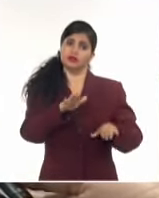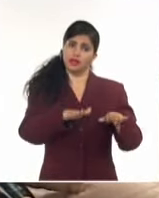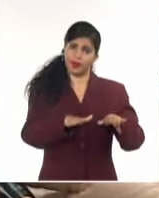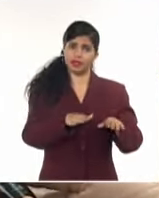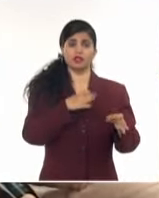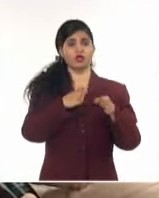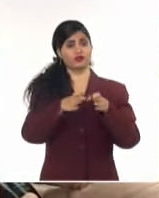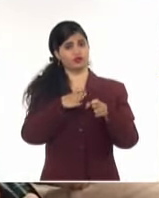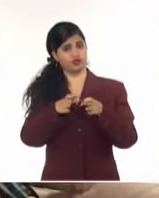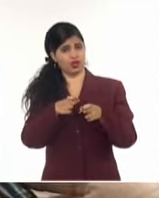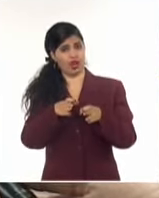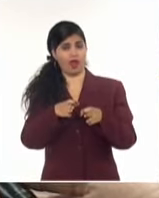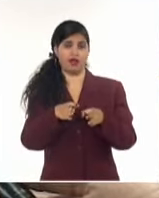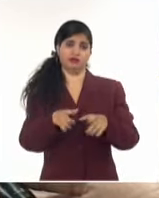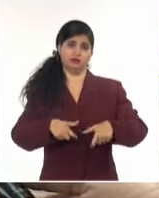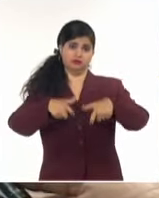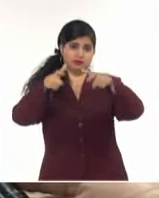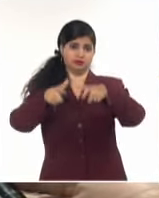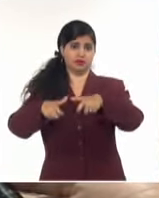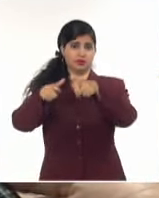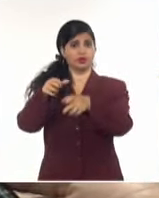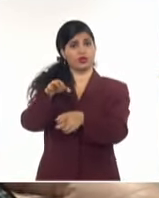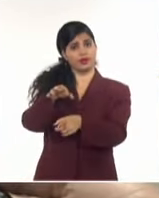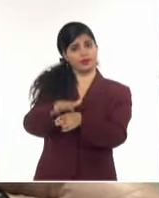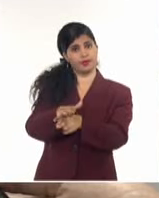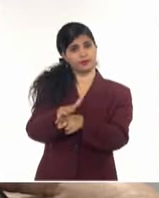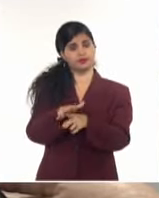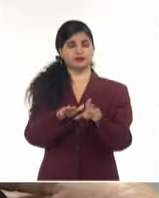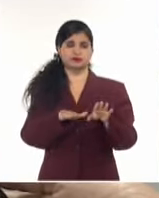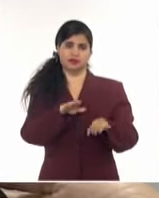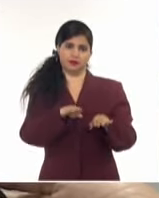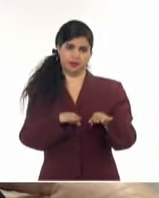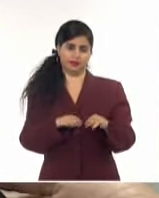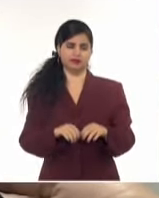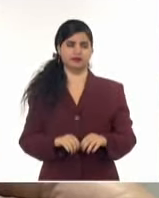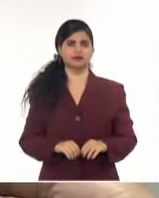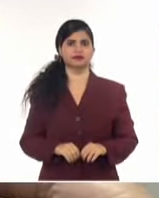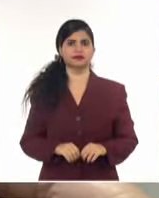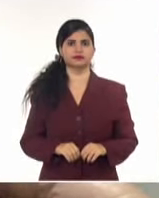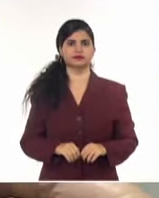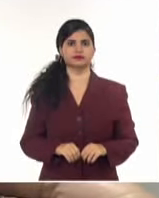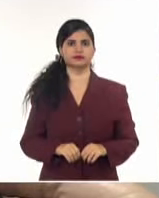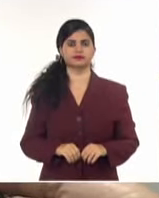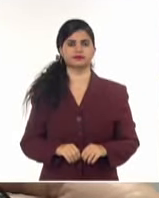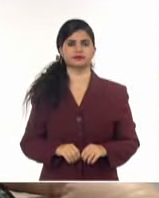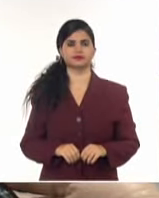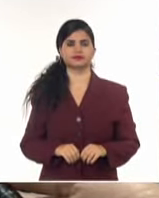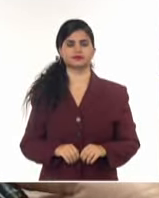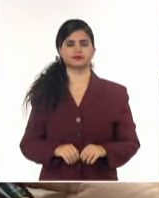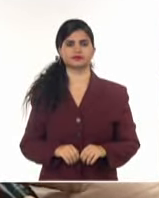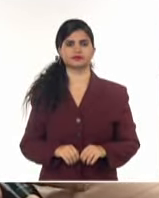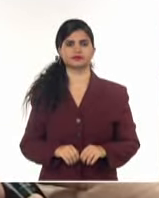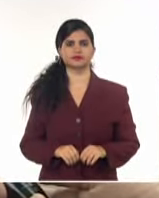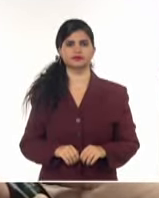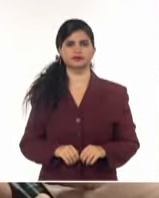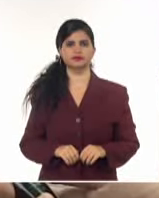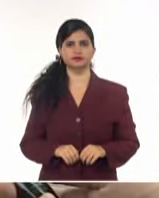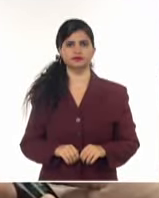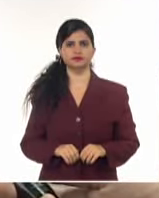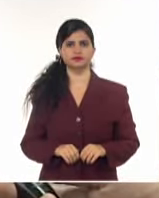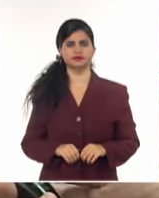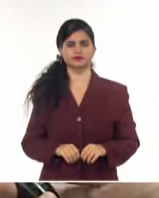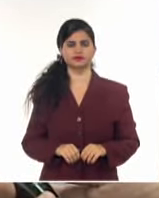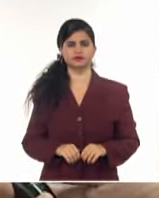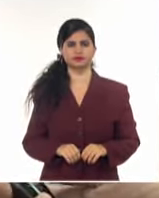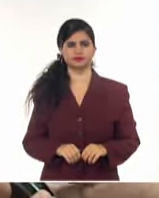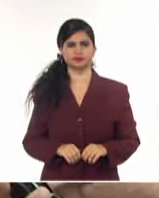transferencia de potencia que pueda haber por la, o que sea, que se pueda admitir por las líneas de transmisión, que eso, ese trabajo lo hace, por supuesto, el operador del sistema,